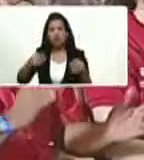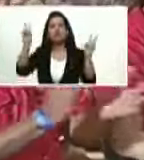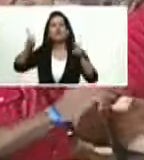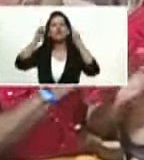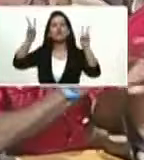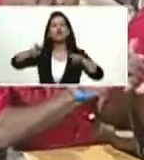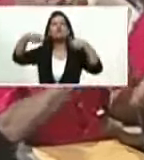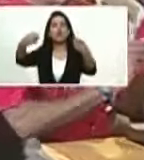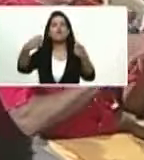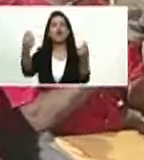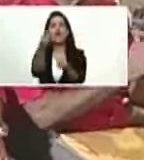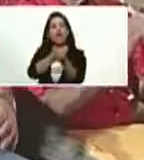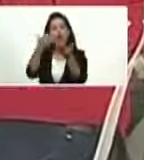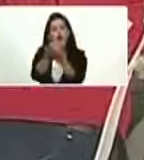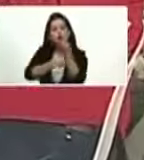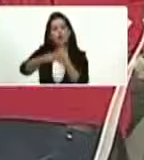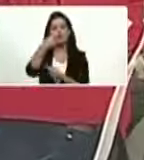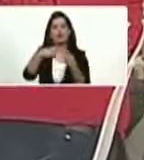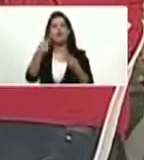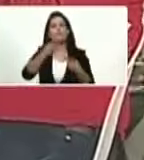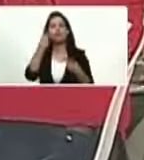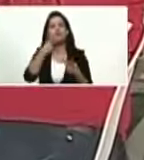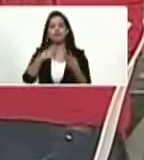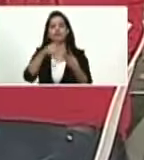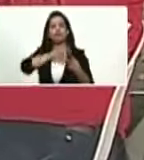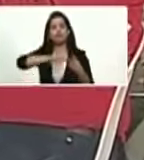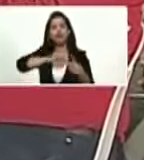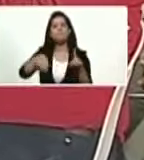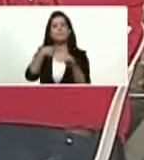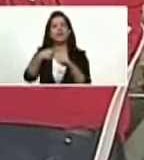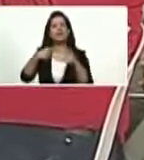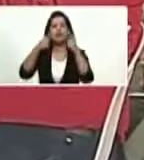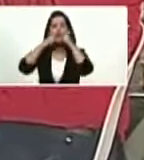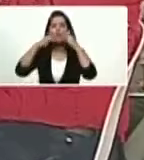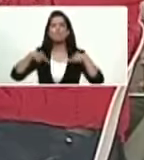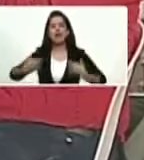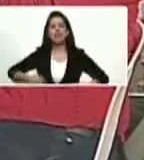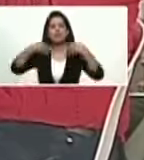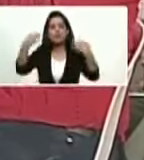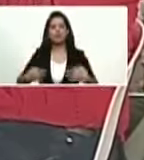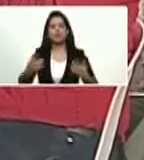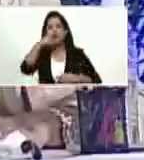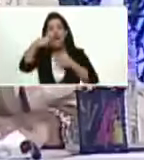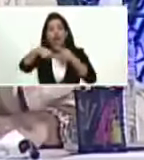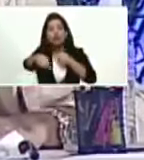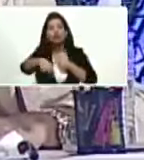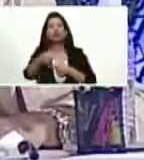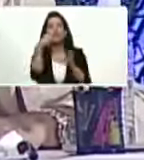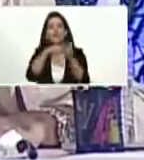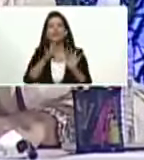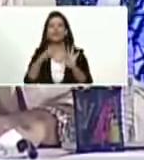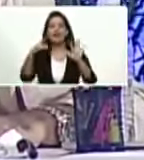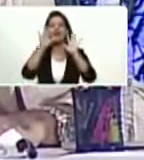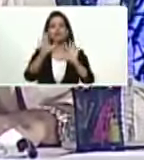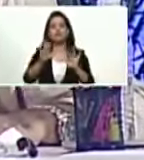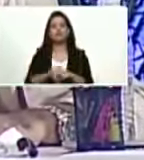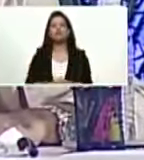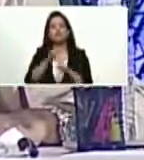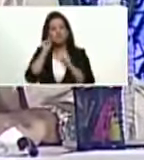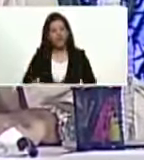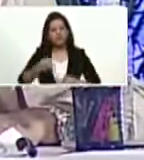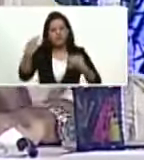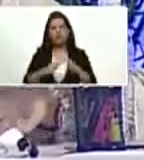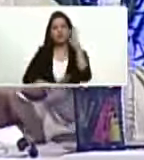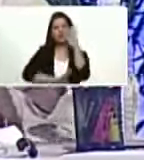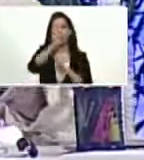económicas, políticas, sociales y humana. Así va a ser este año 2016, año de avance,